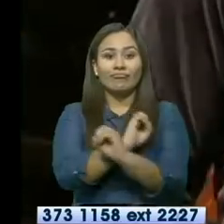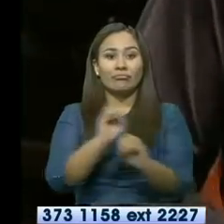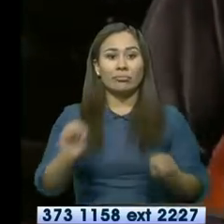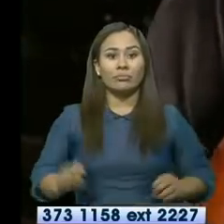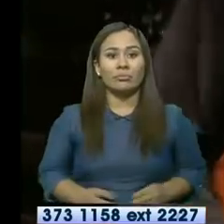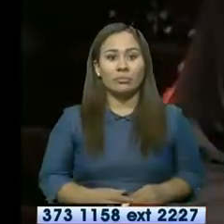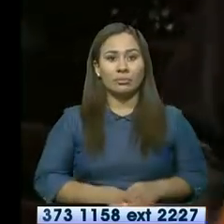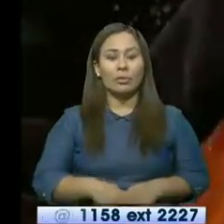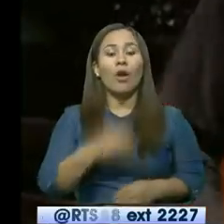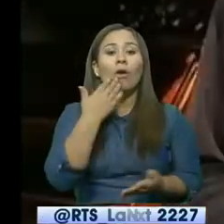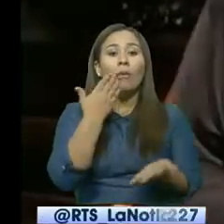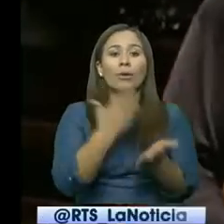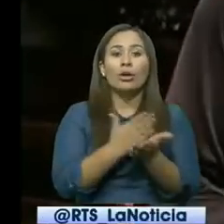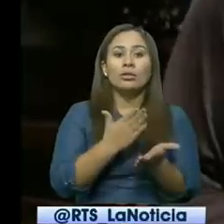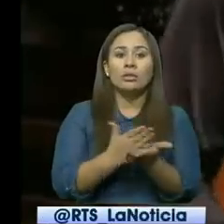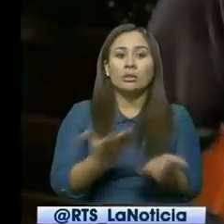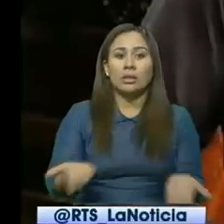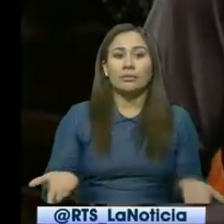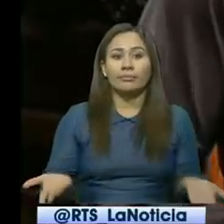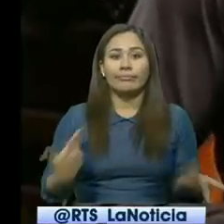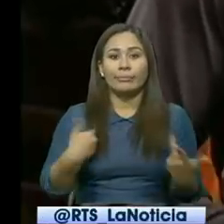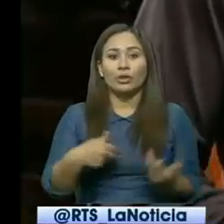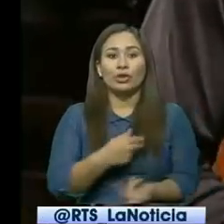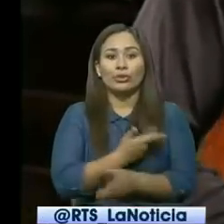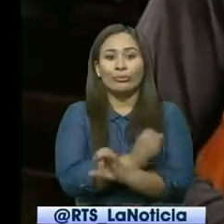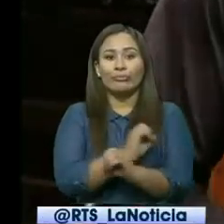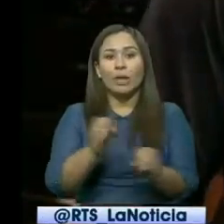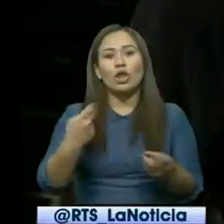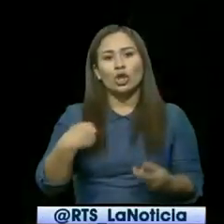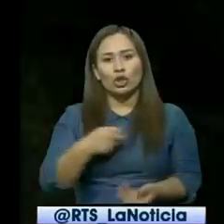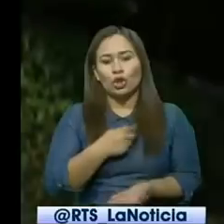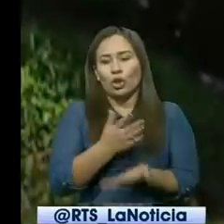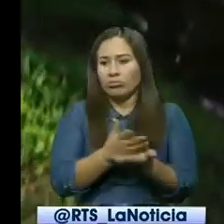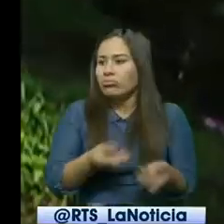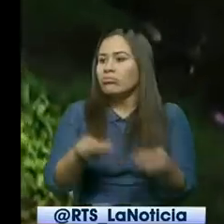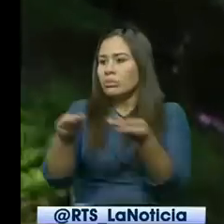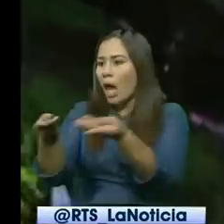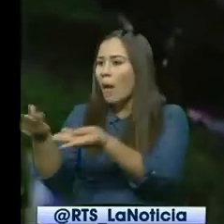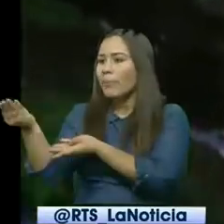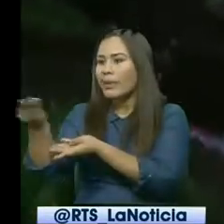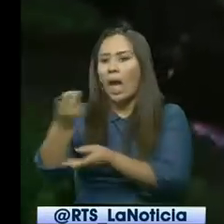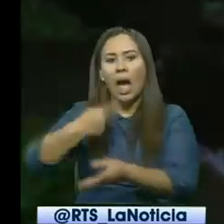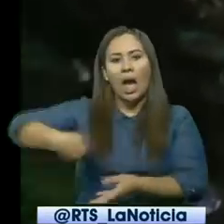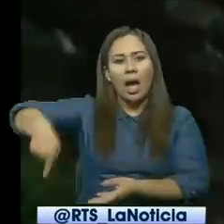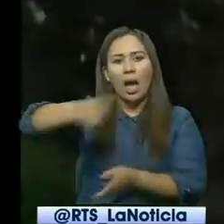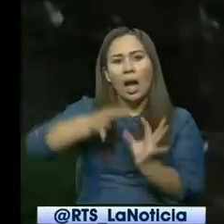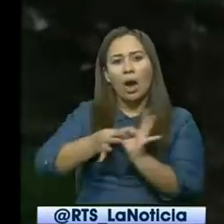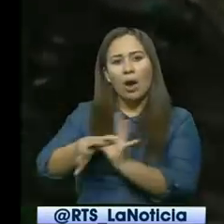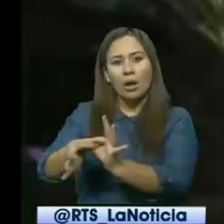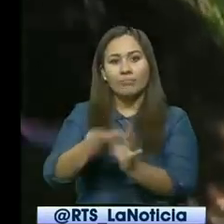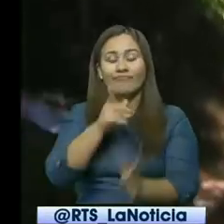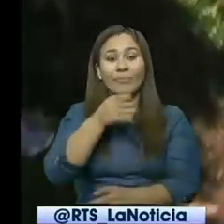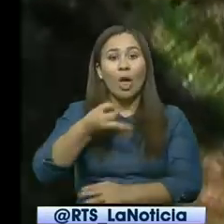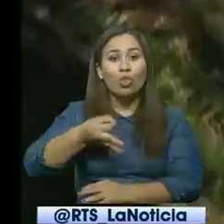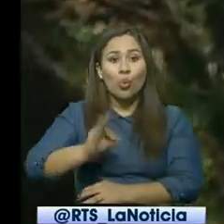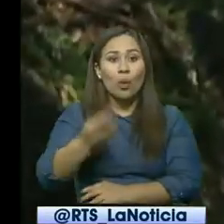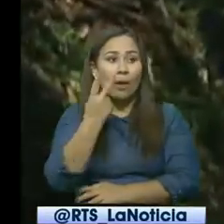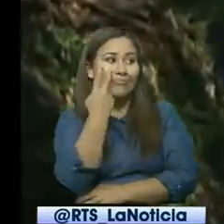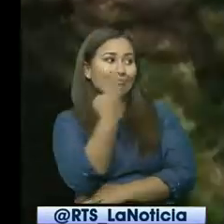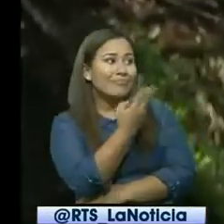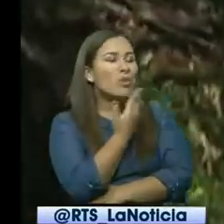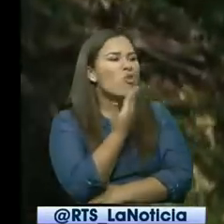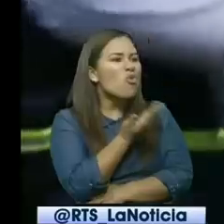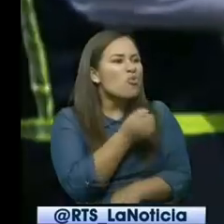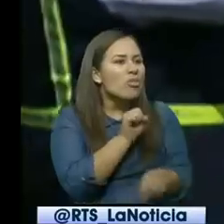cocinar ni como cocinar absolutamente nada nosotros los vecinos con héctor estamos dando un bocado comida autoridades del municipio de durán llegaron al punto para verificar los daños